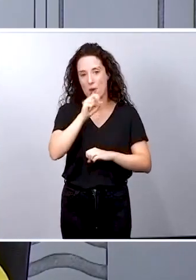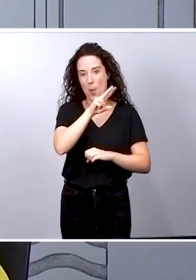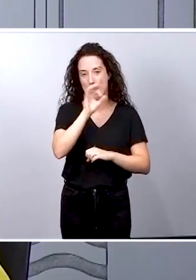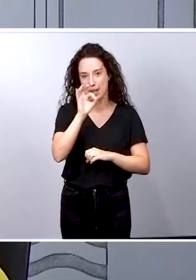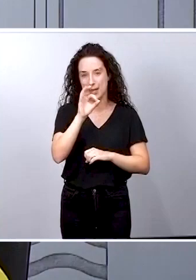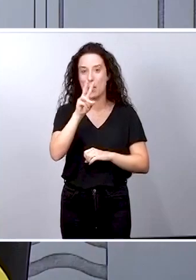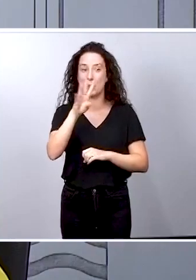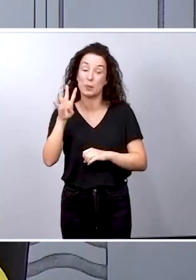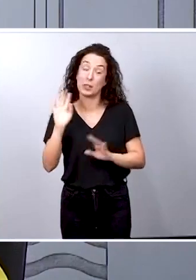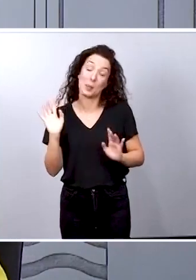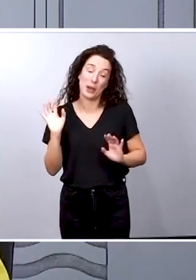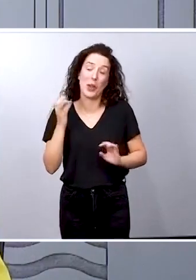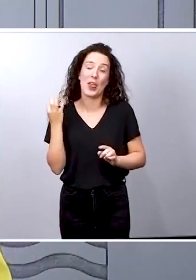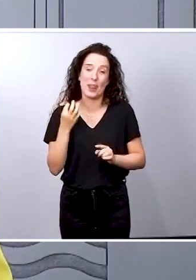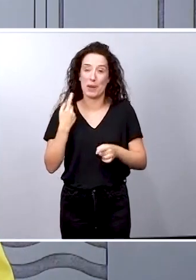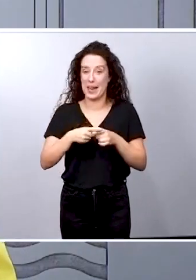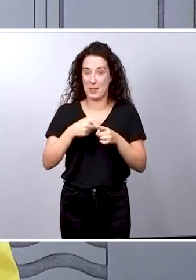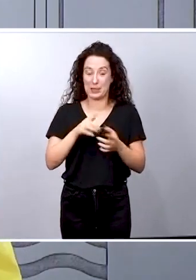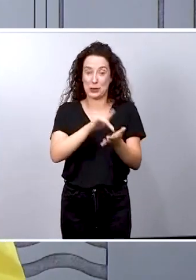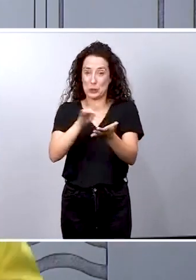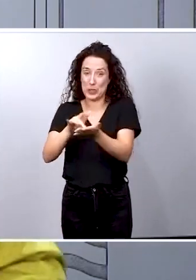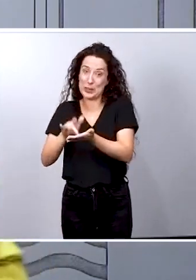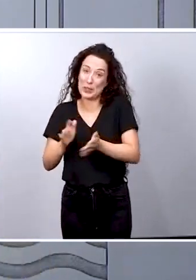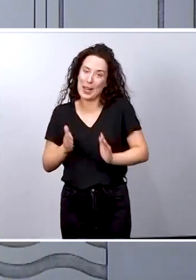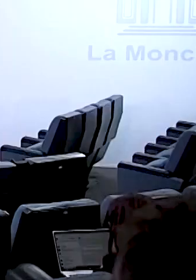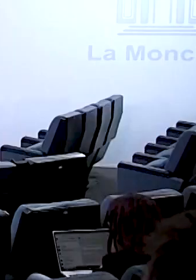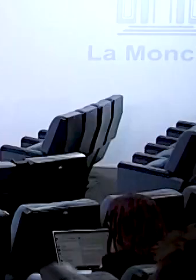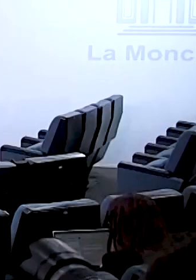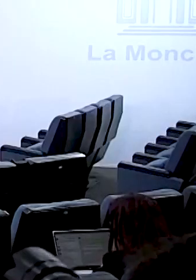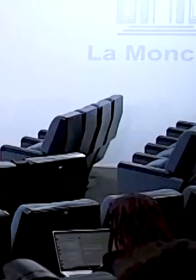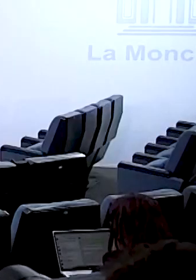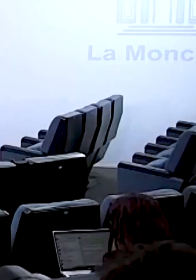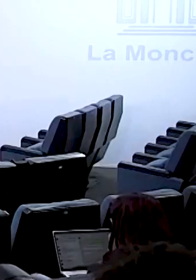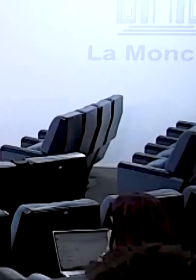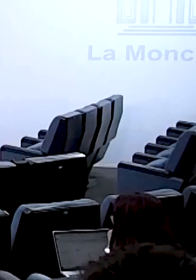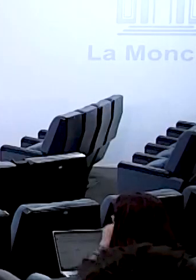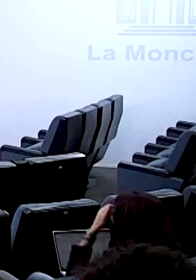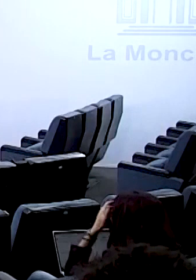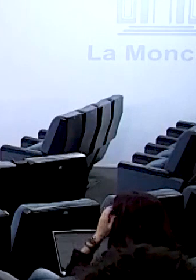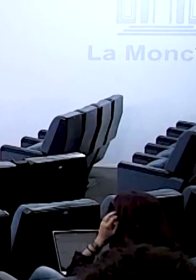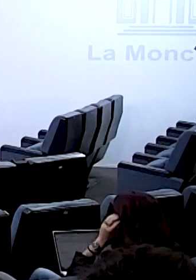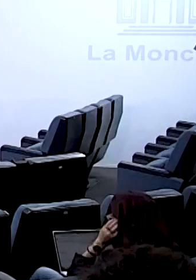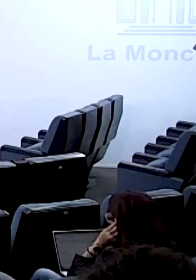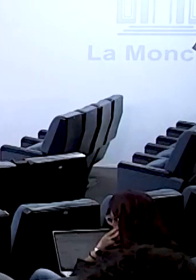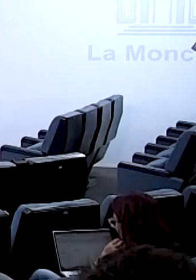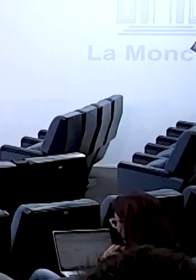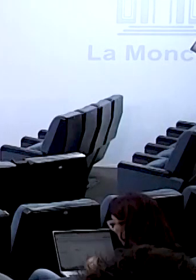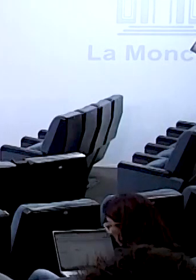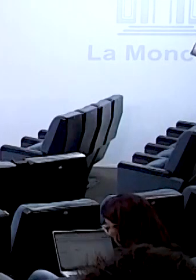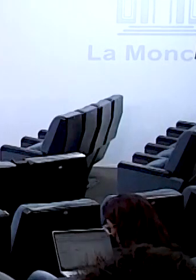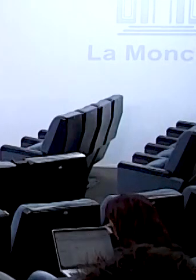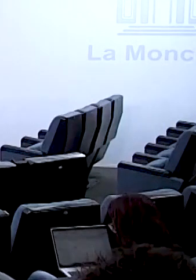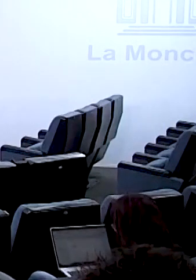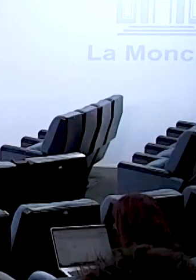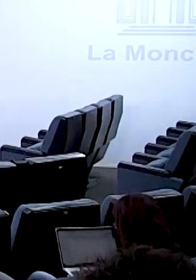todavía una serie de elementos que no son menores. Finalmente, el Consejo de Ministros en Funciones ha aprobado la convocatoria de